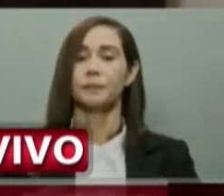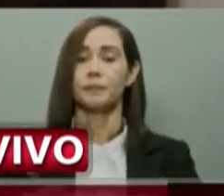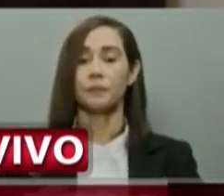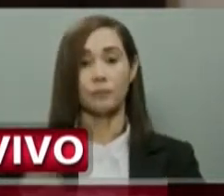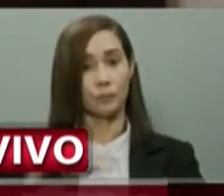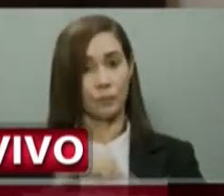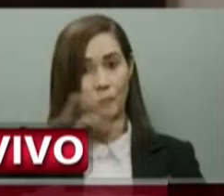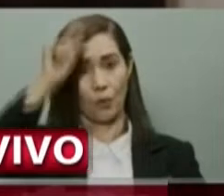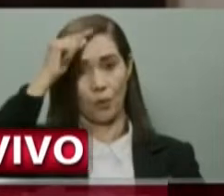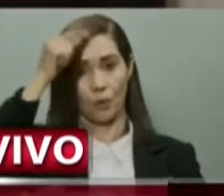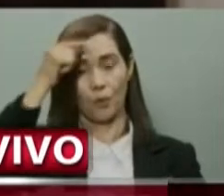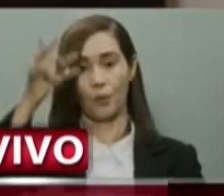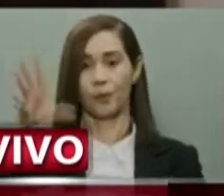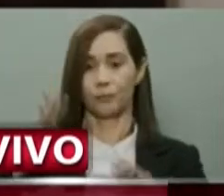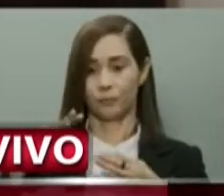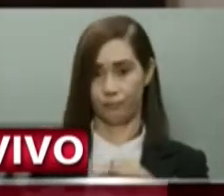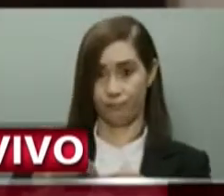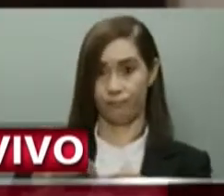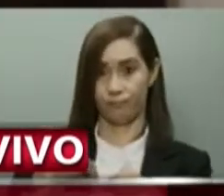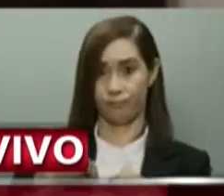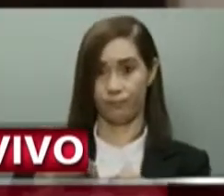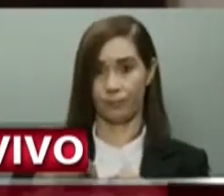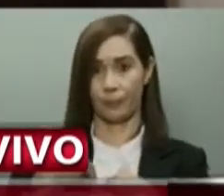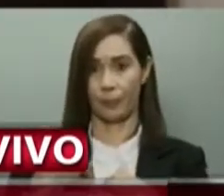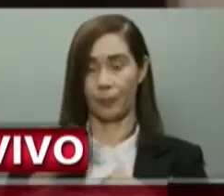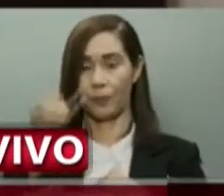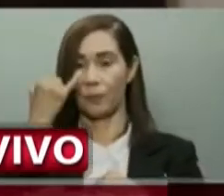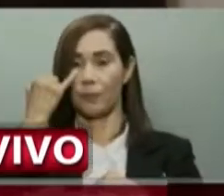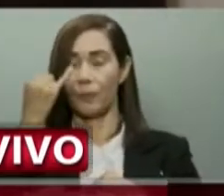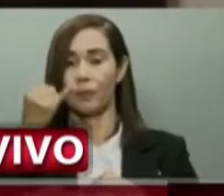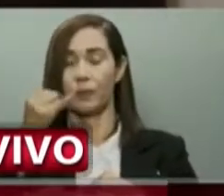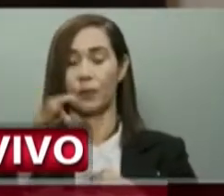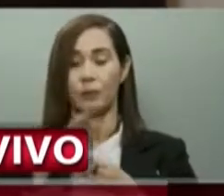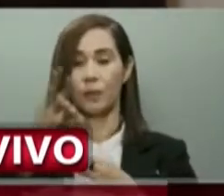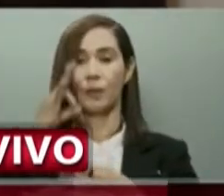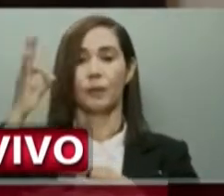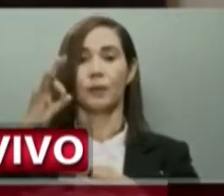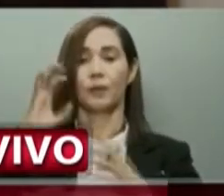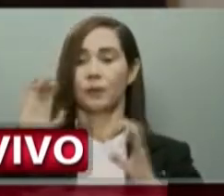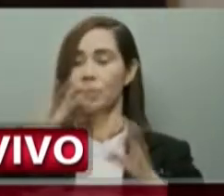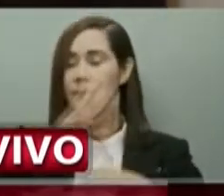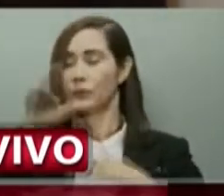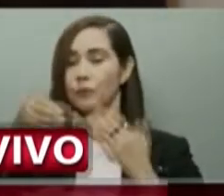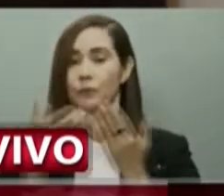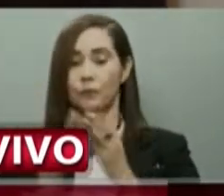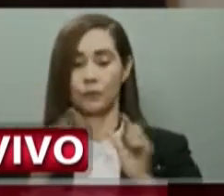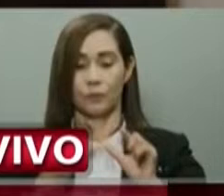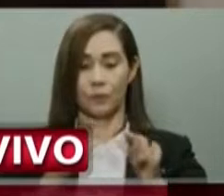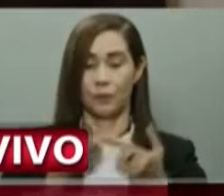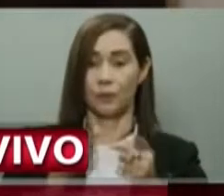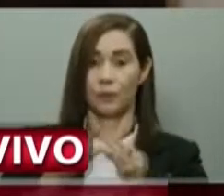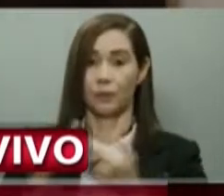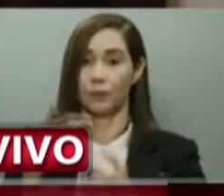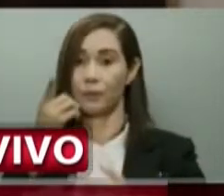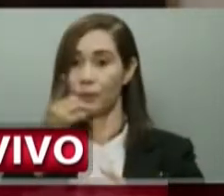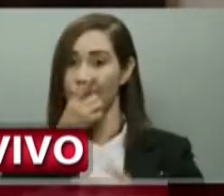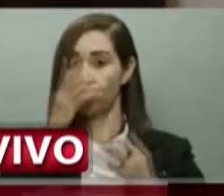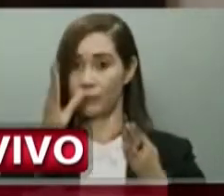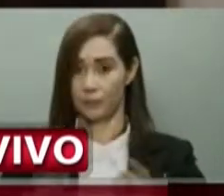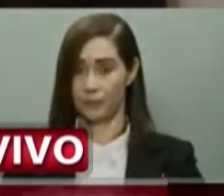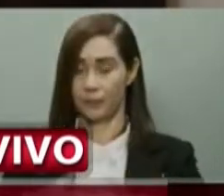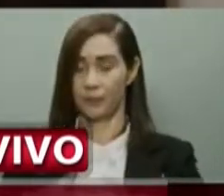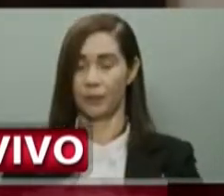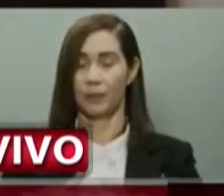Como gobierno hemos asumido y apelado el espíritu de sacrificio de todos los sectores de la población y